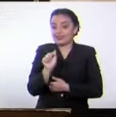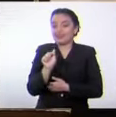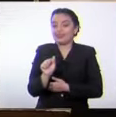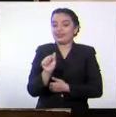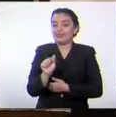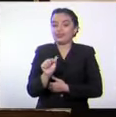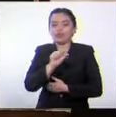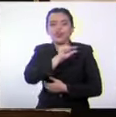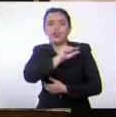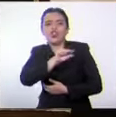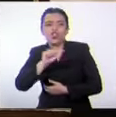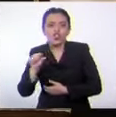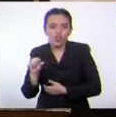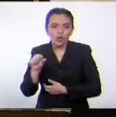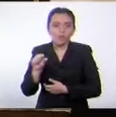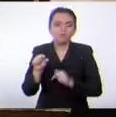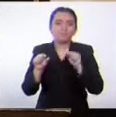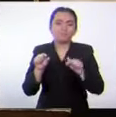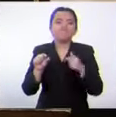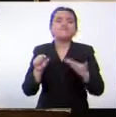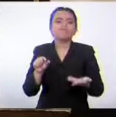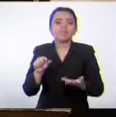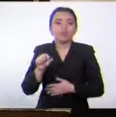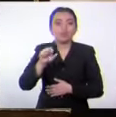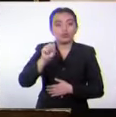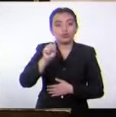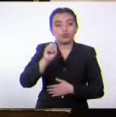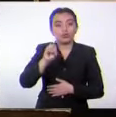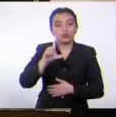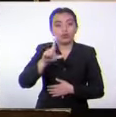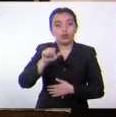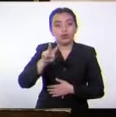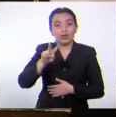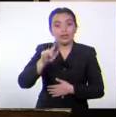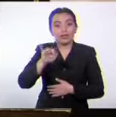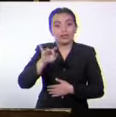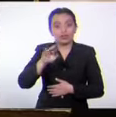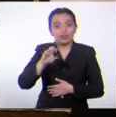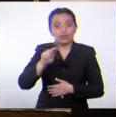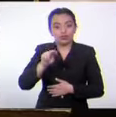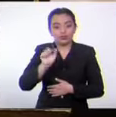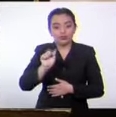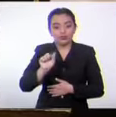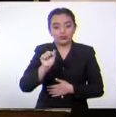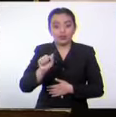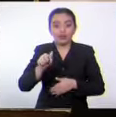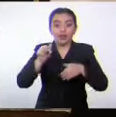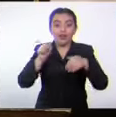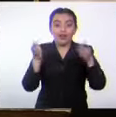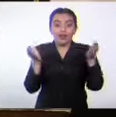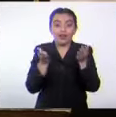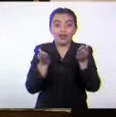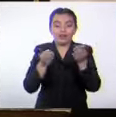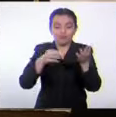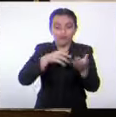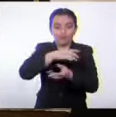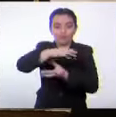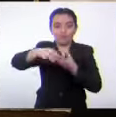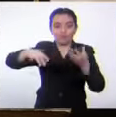denomina solvatación y es así como se forma una disolución